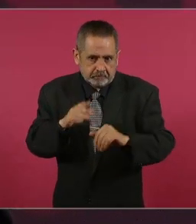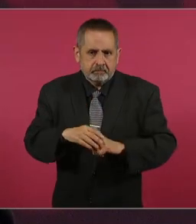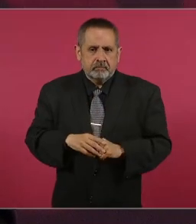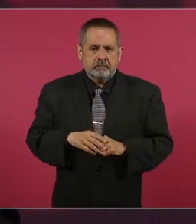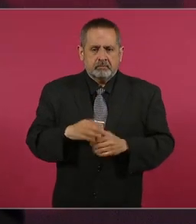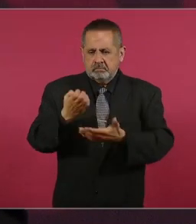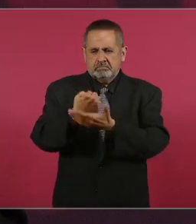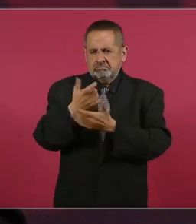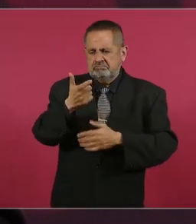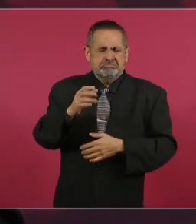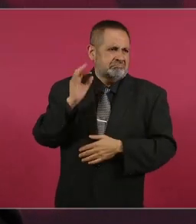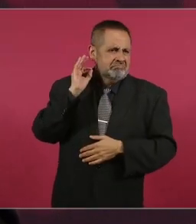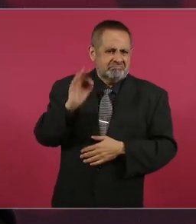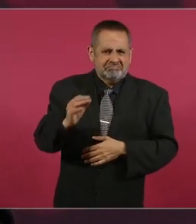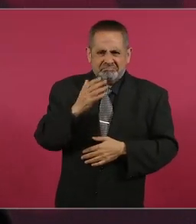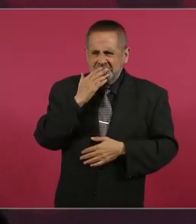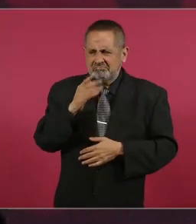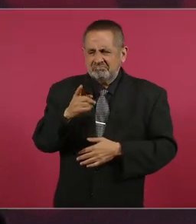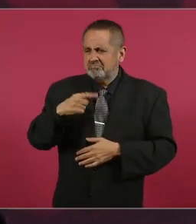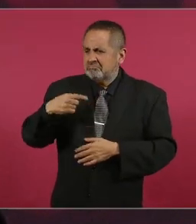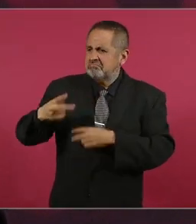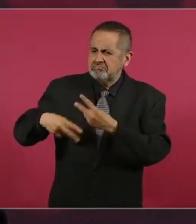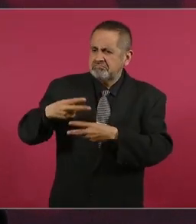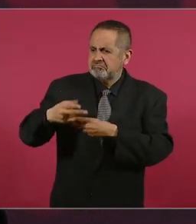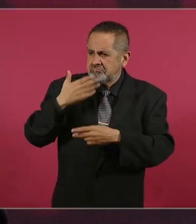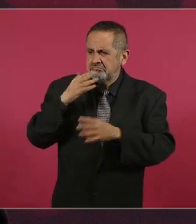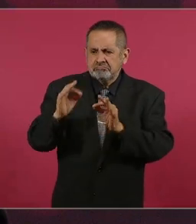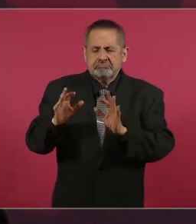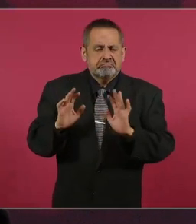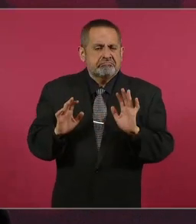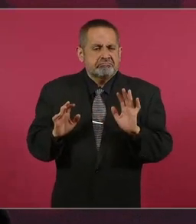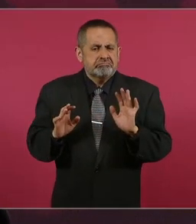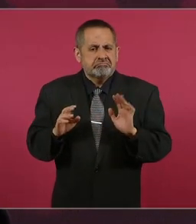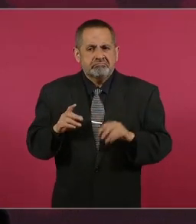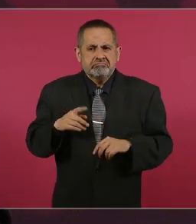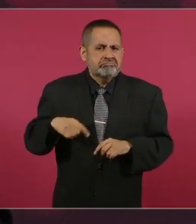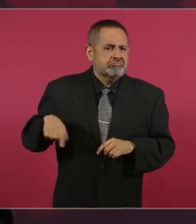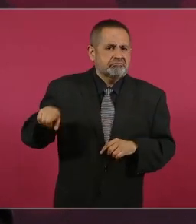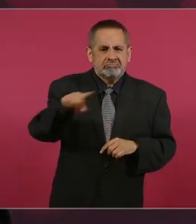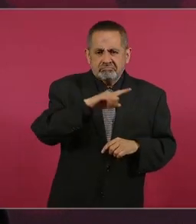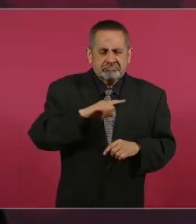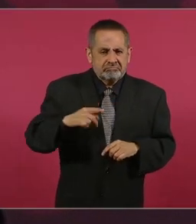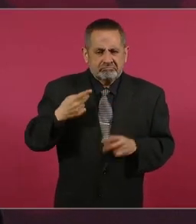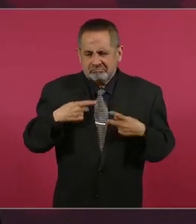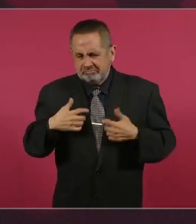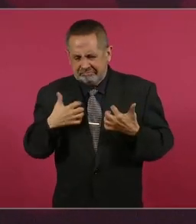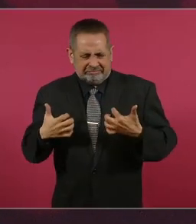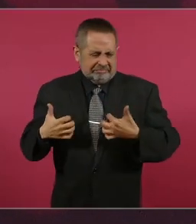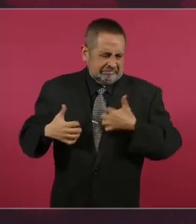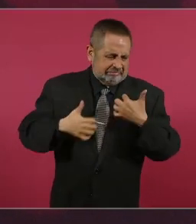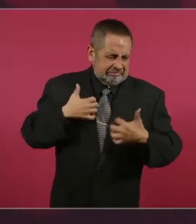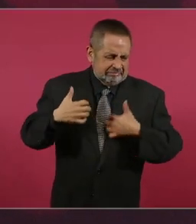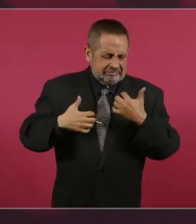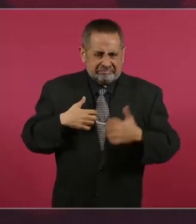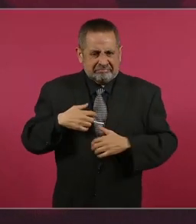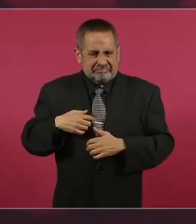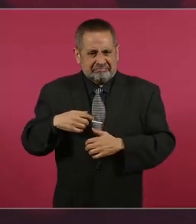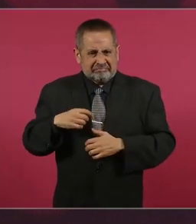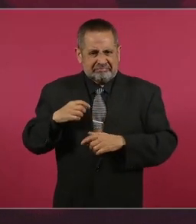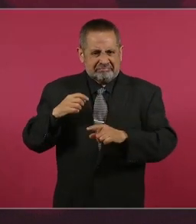En lo económico está difícil que haya gente